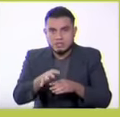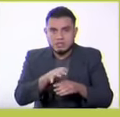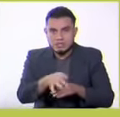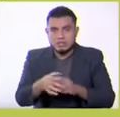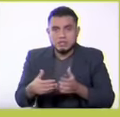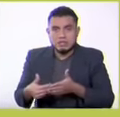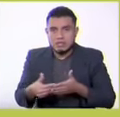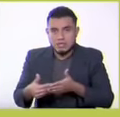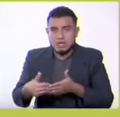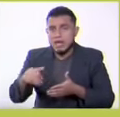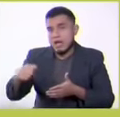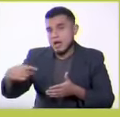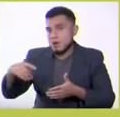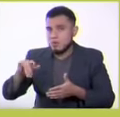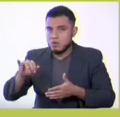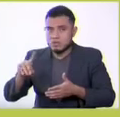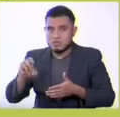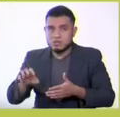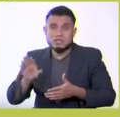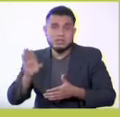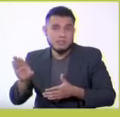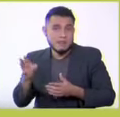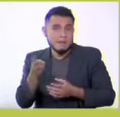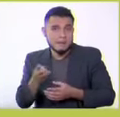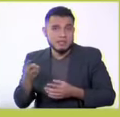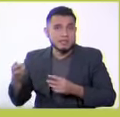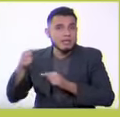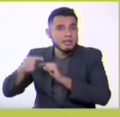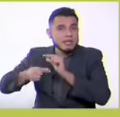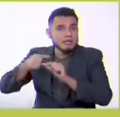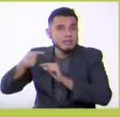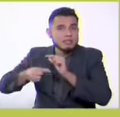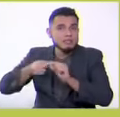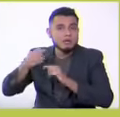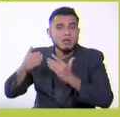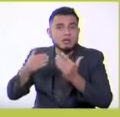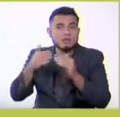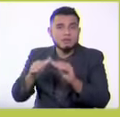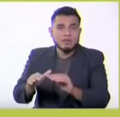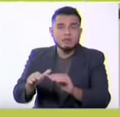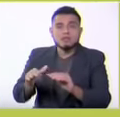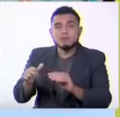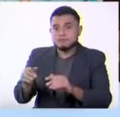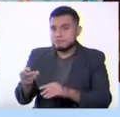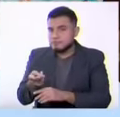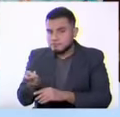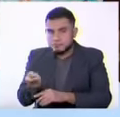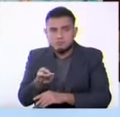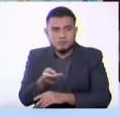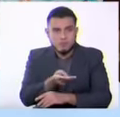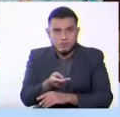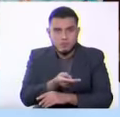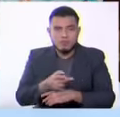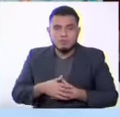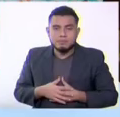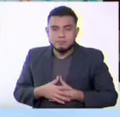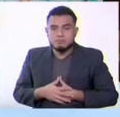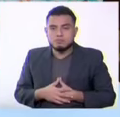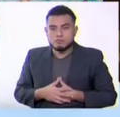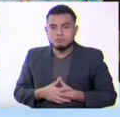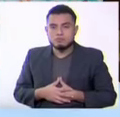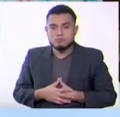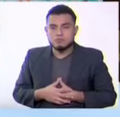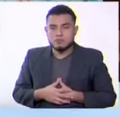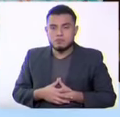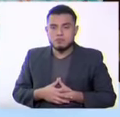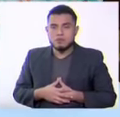son haploides y cuyo material genético es diferente entre sí y entre el de la madre.